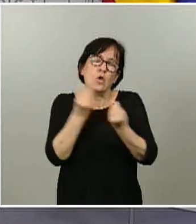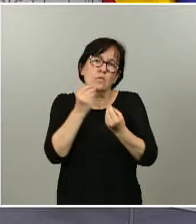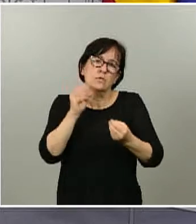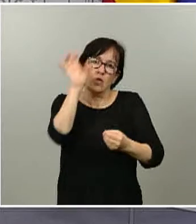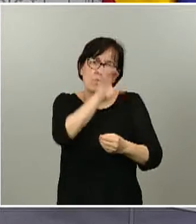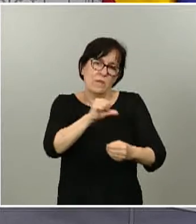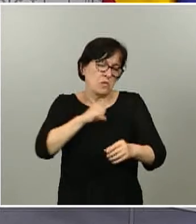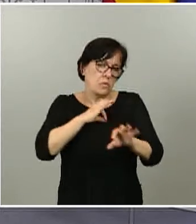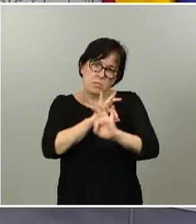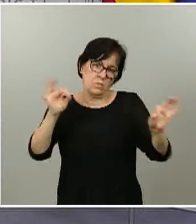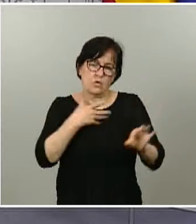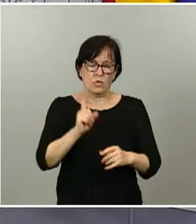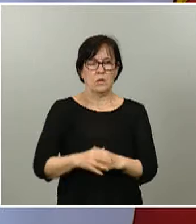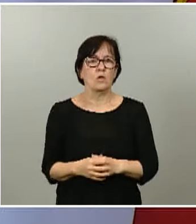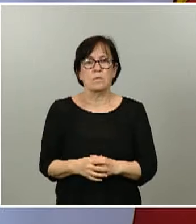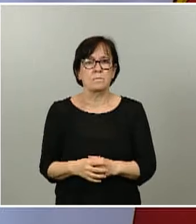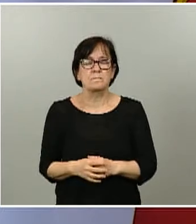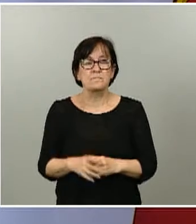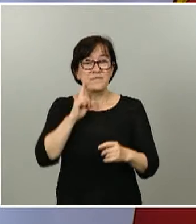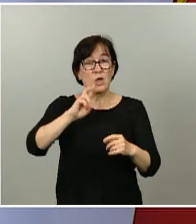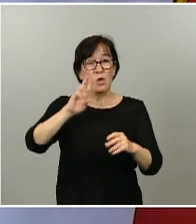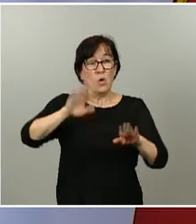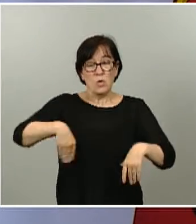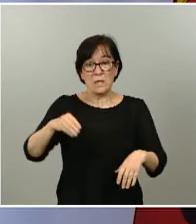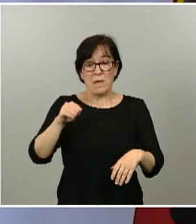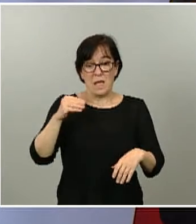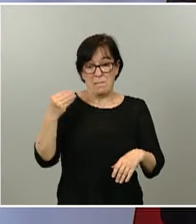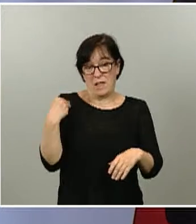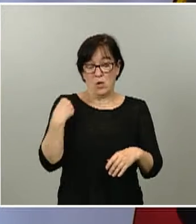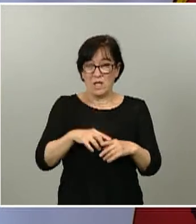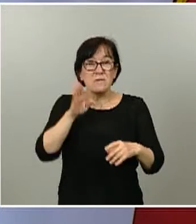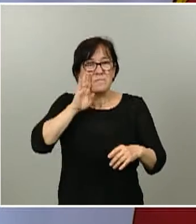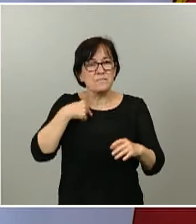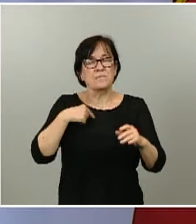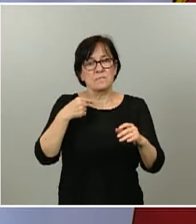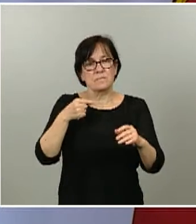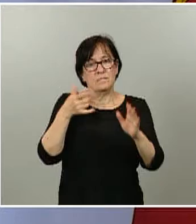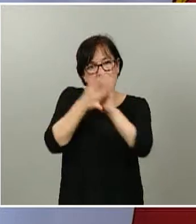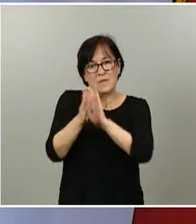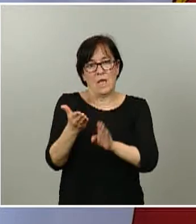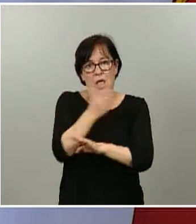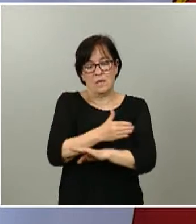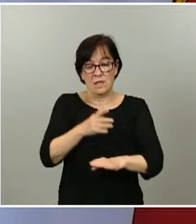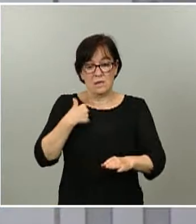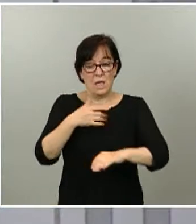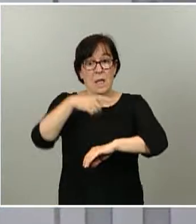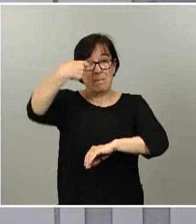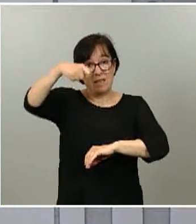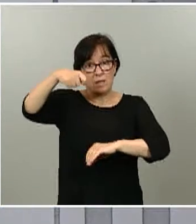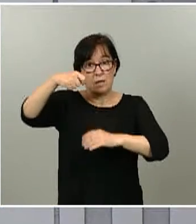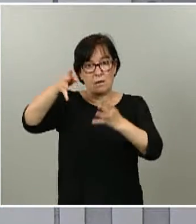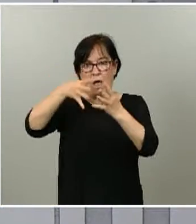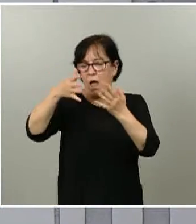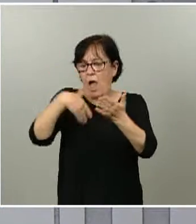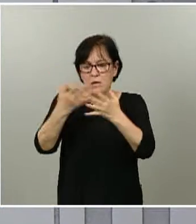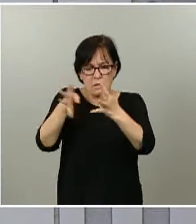Sí, y Noelia, y en la última pregunta decirle que, como he dicho anteriormente, este Gobierno, desde el presidente hasta el último